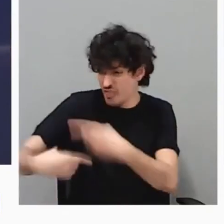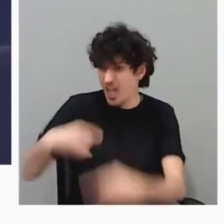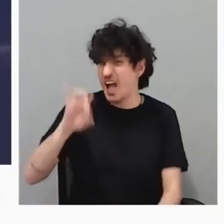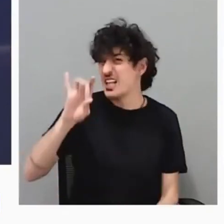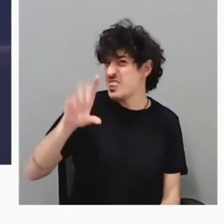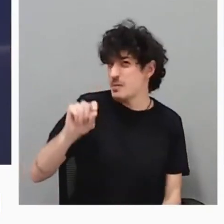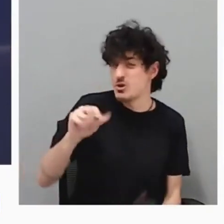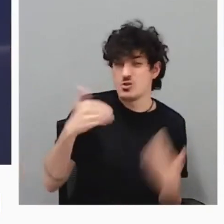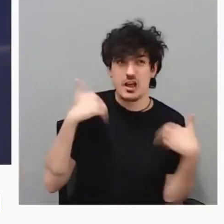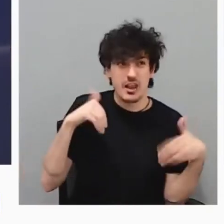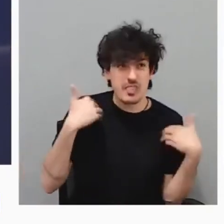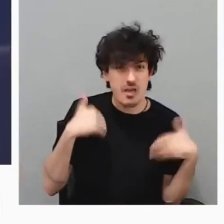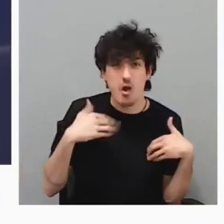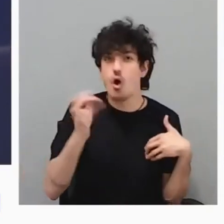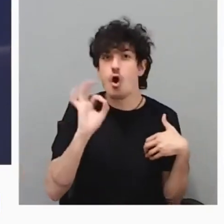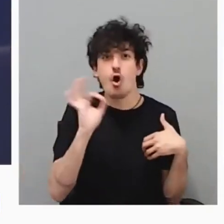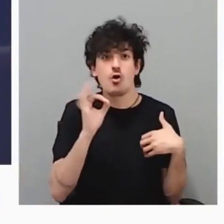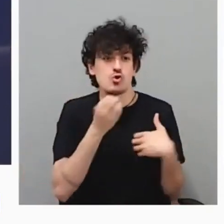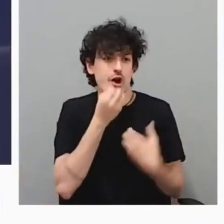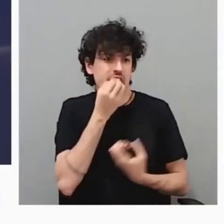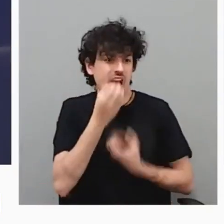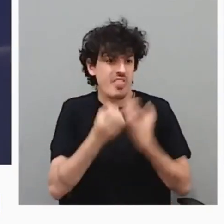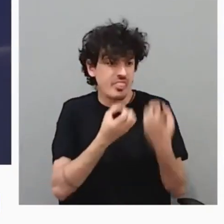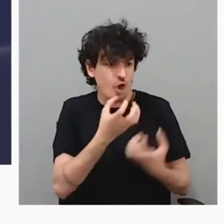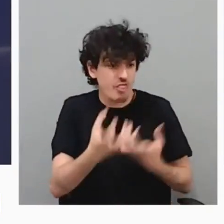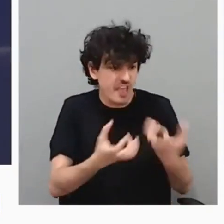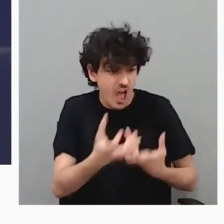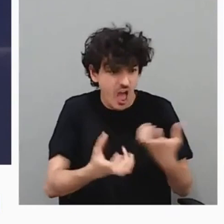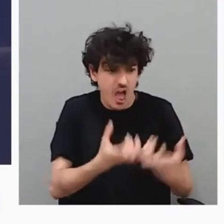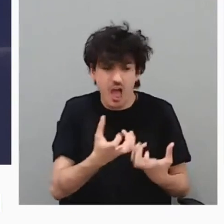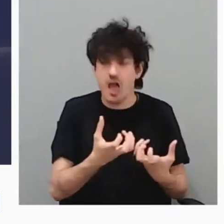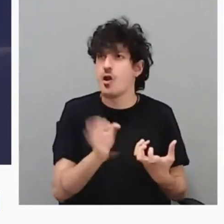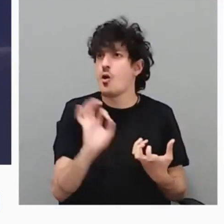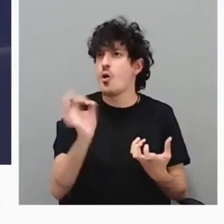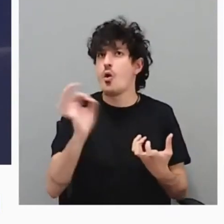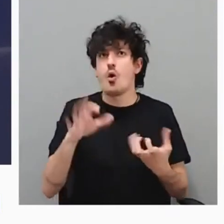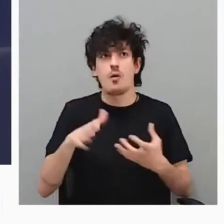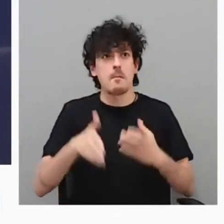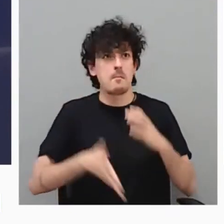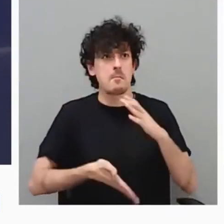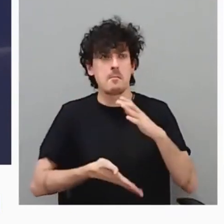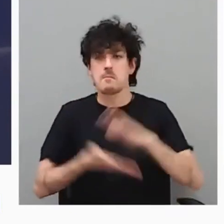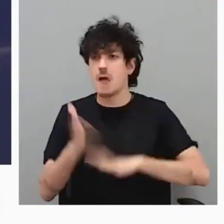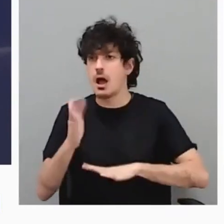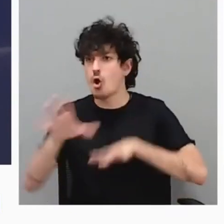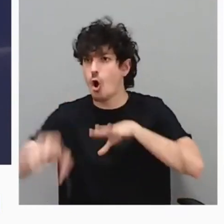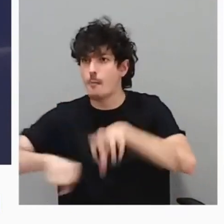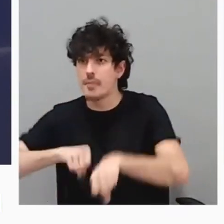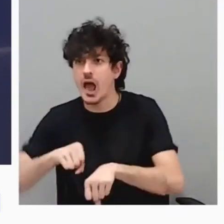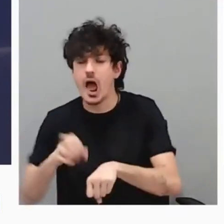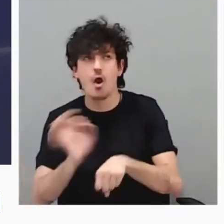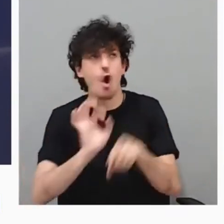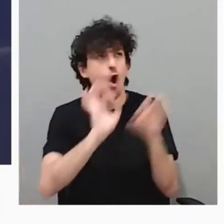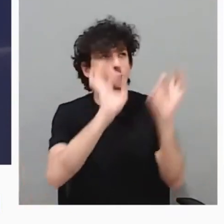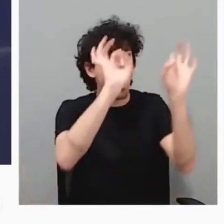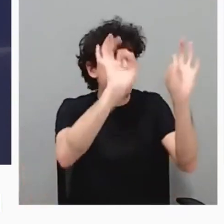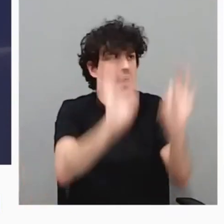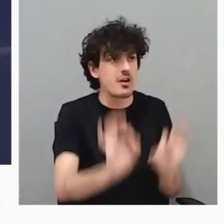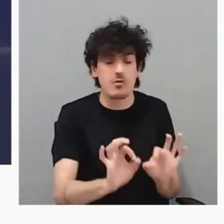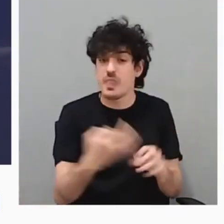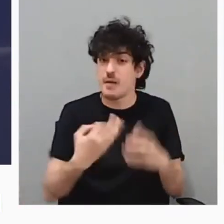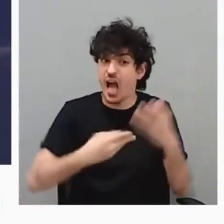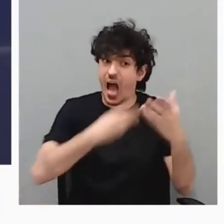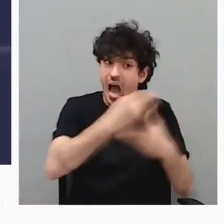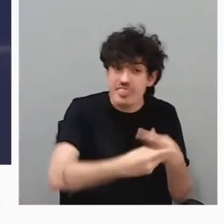o esa receta que estaba pendiente, o ir a comprar, o ordenar el armario para hacer el cambio. Pero o lo haces o no lo haces.